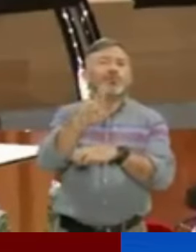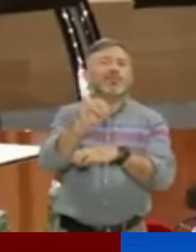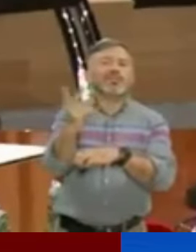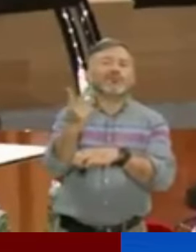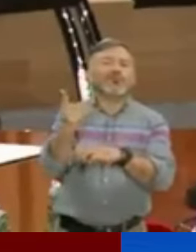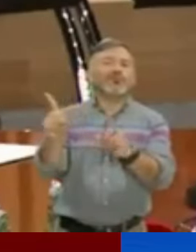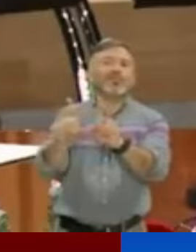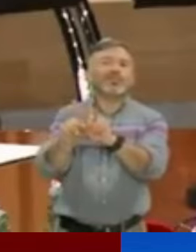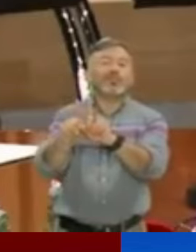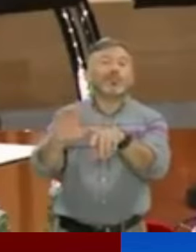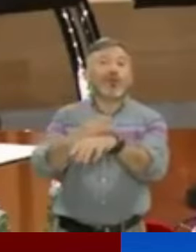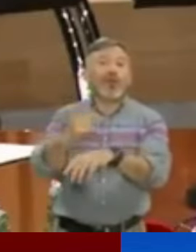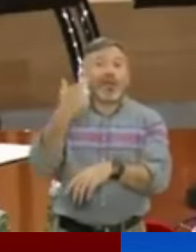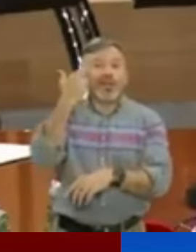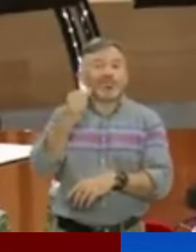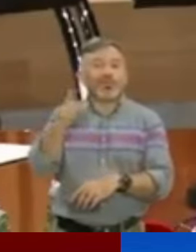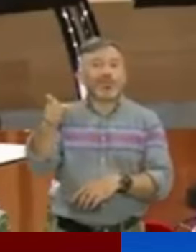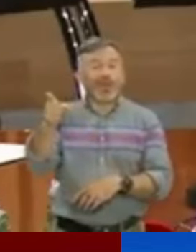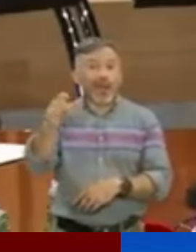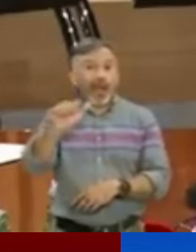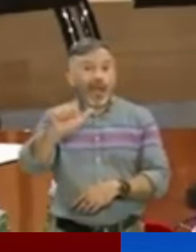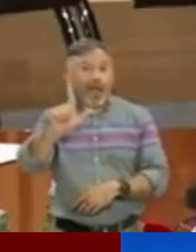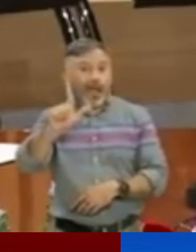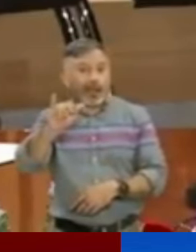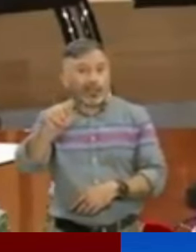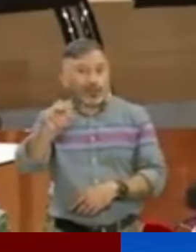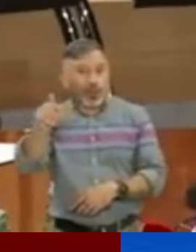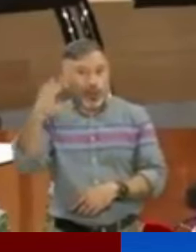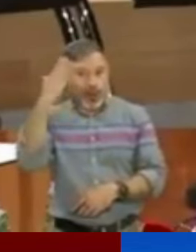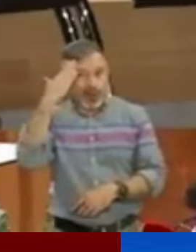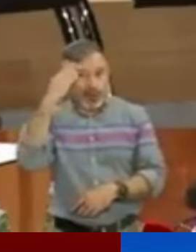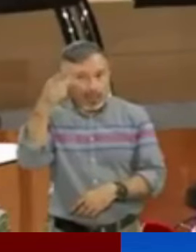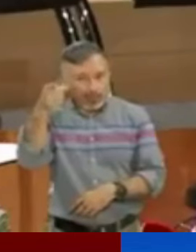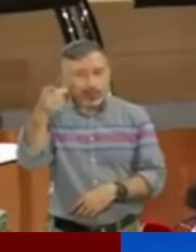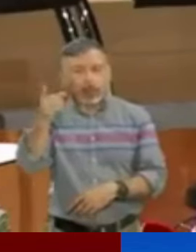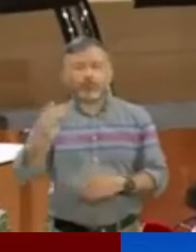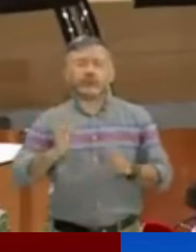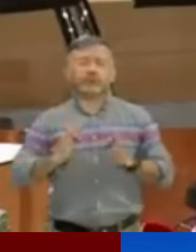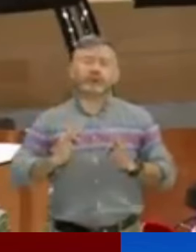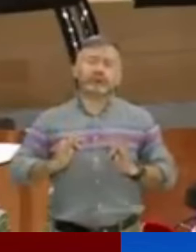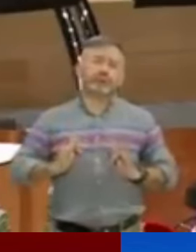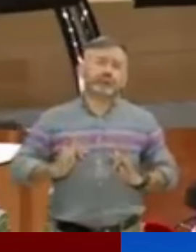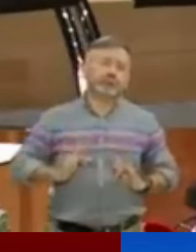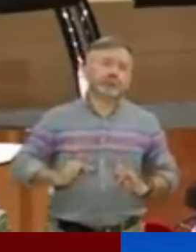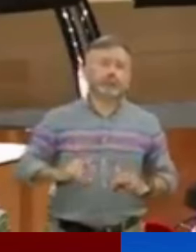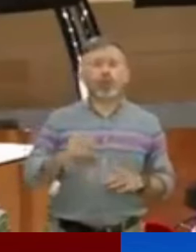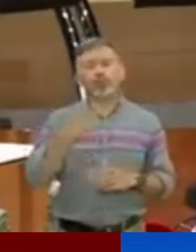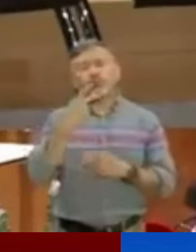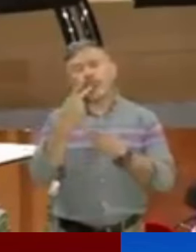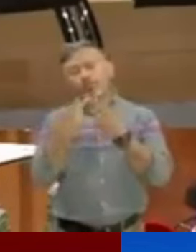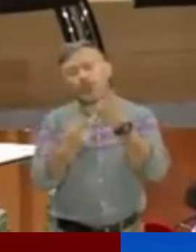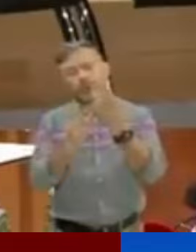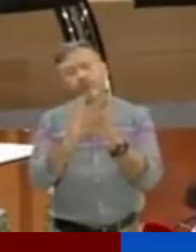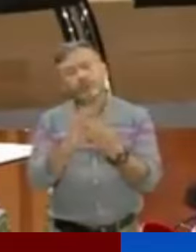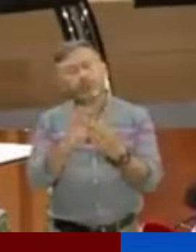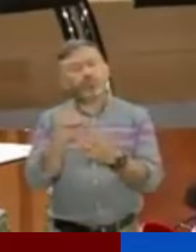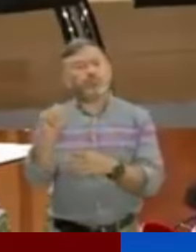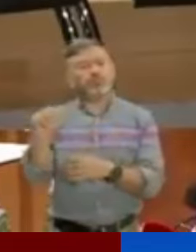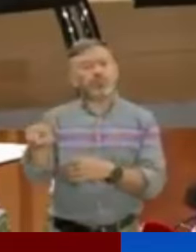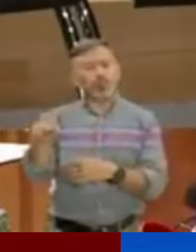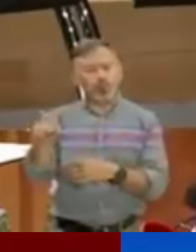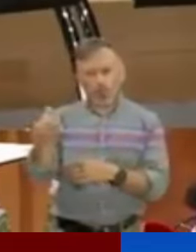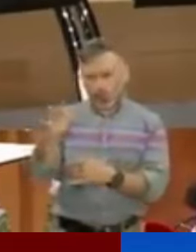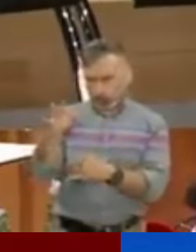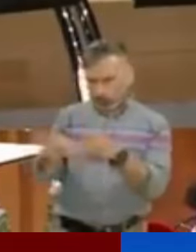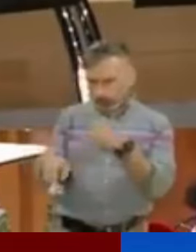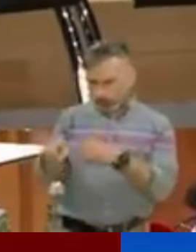Alito les ha sido muy cómoda para mantener su narrativa. Y en ese sentido nada más le termino de contestar